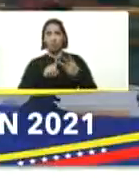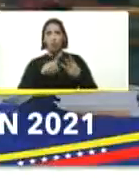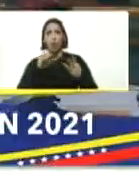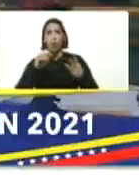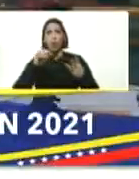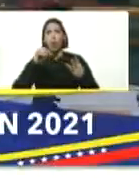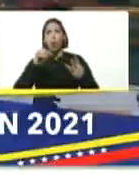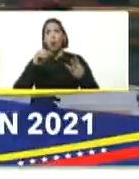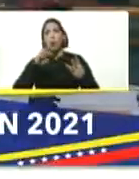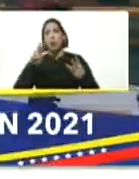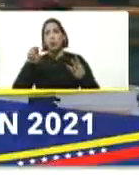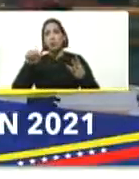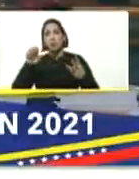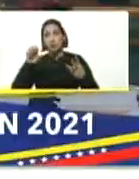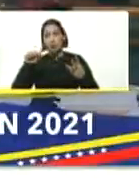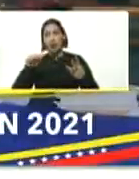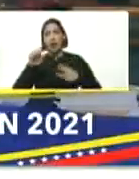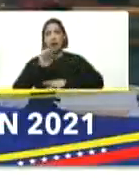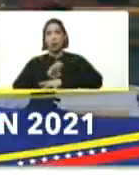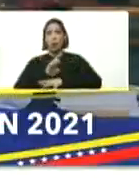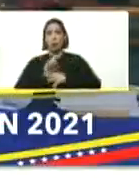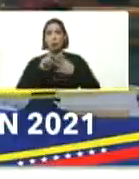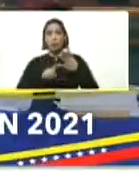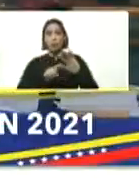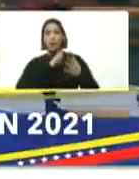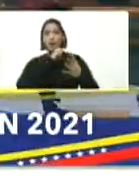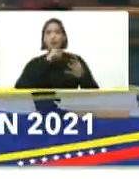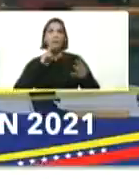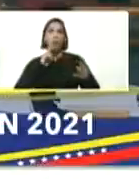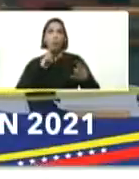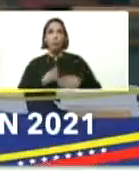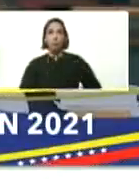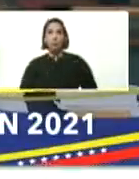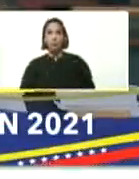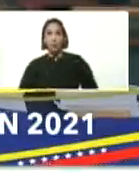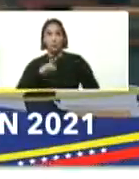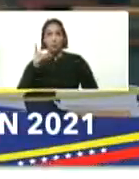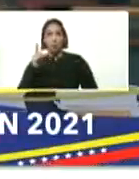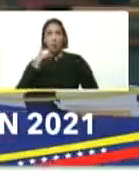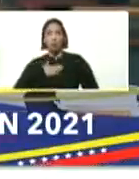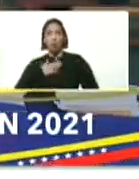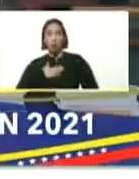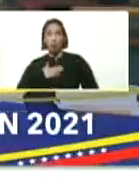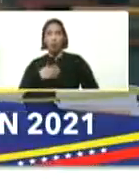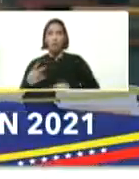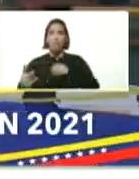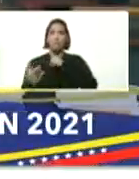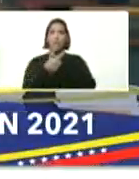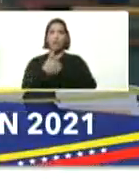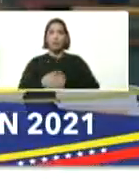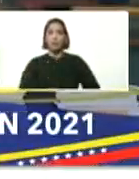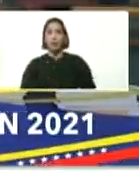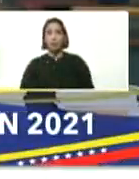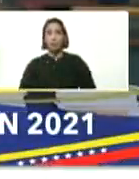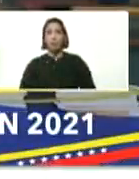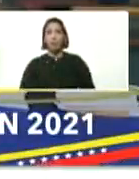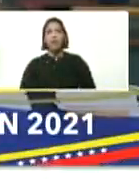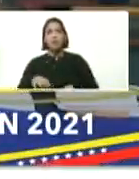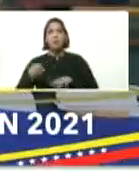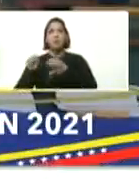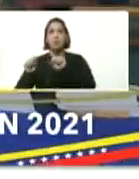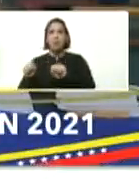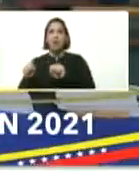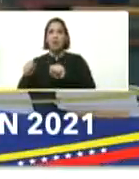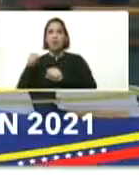FER ecuatoriano, Evo de un La FER boliviano, yo soy víctima de un La FER imperial internacional.